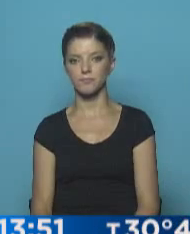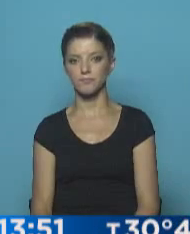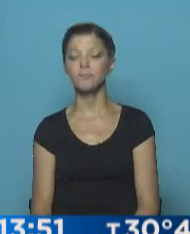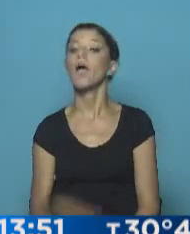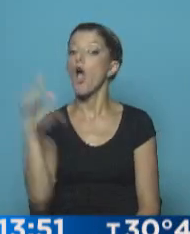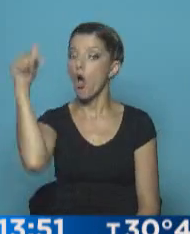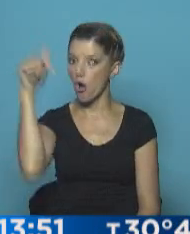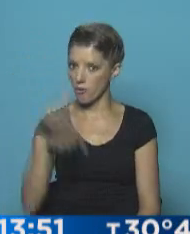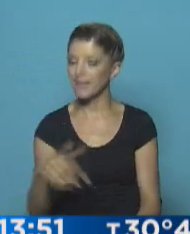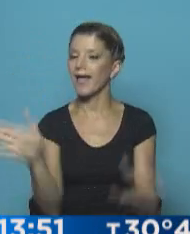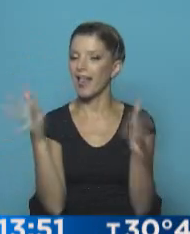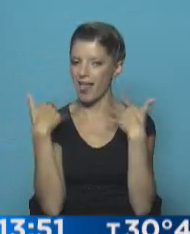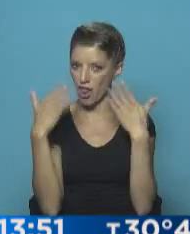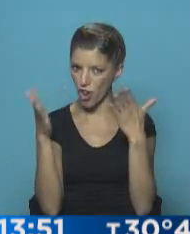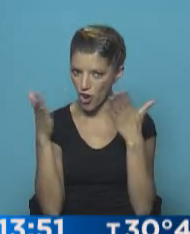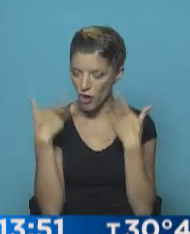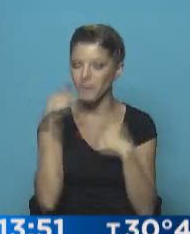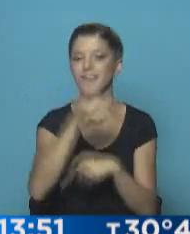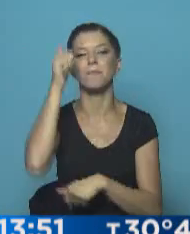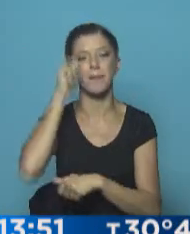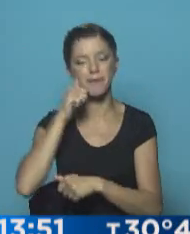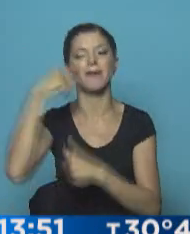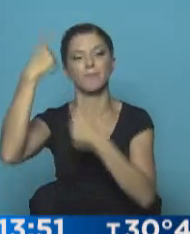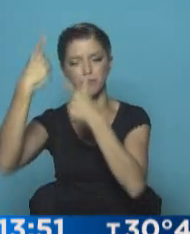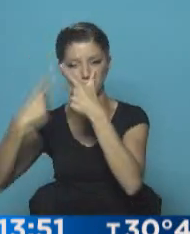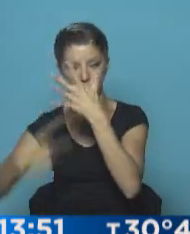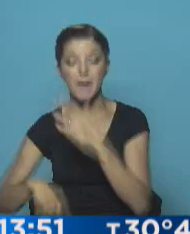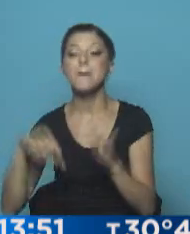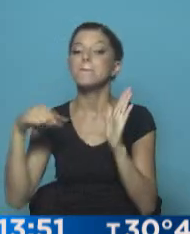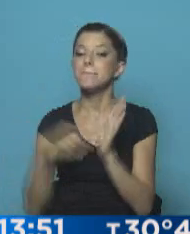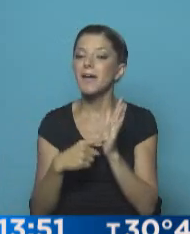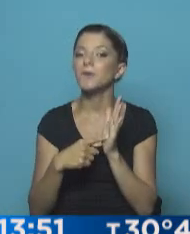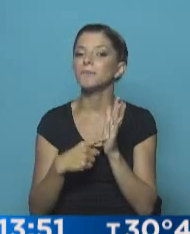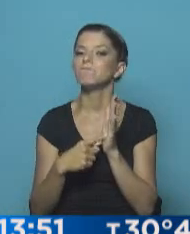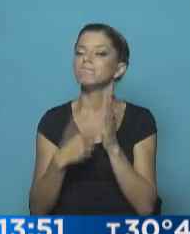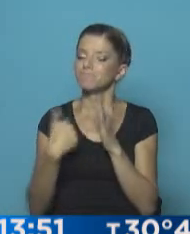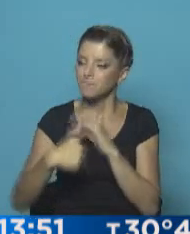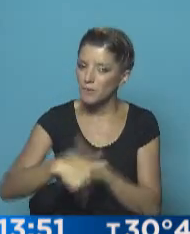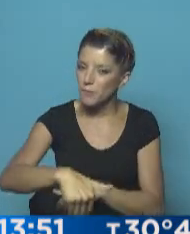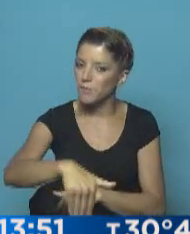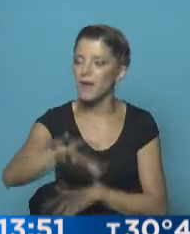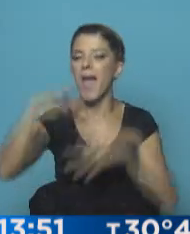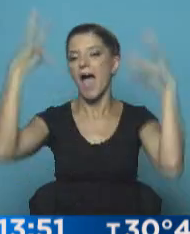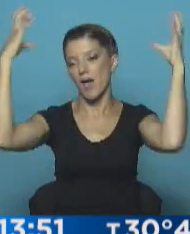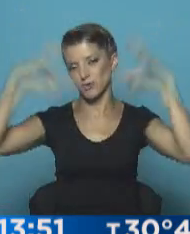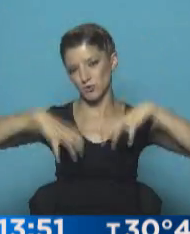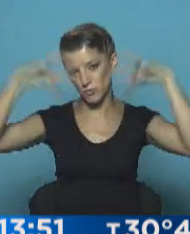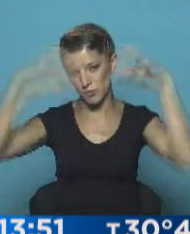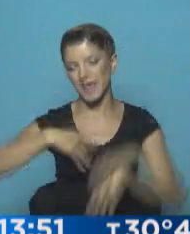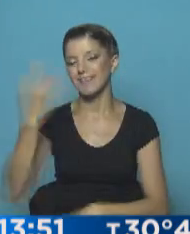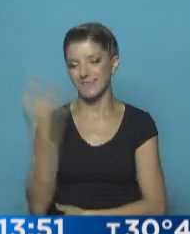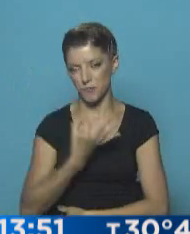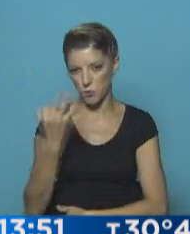Y hoy está haciendo calor justamente en la costa atlántica, pero difícilmente termine en este día sin algún chaparronazo,